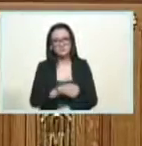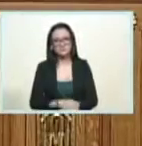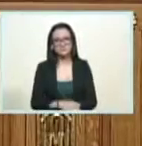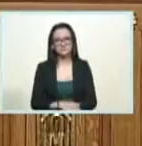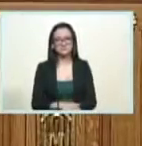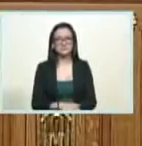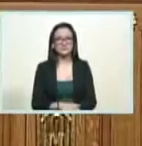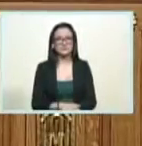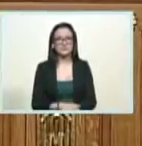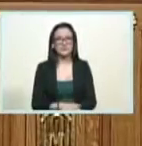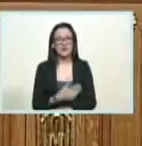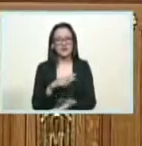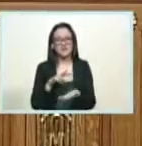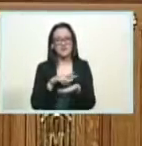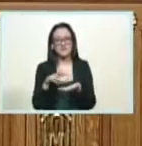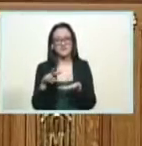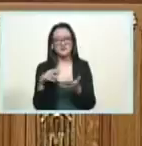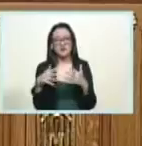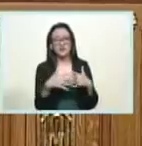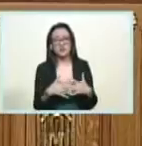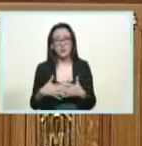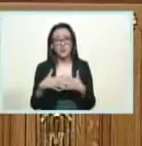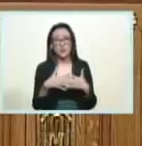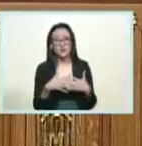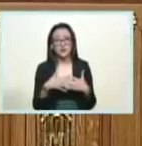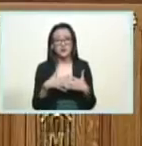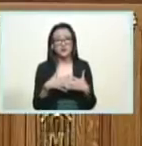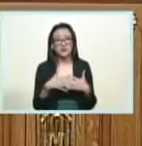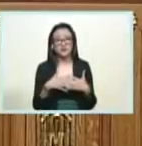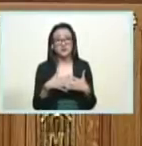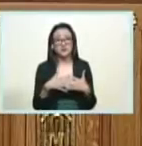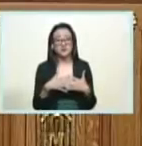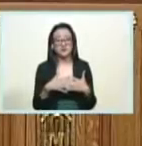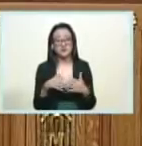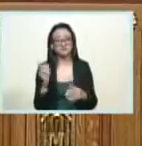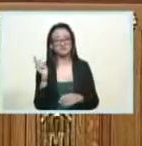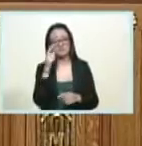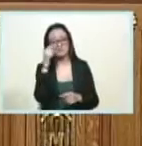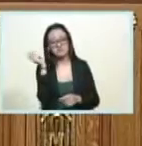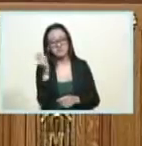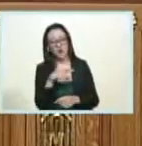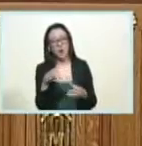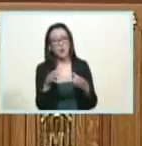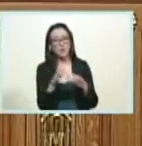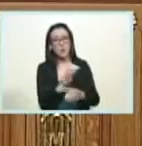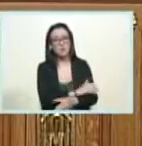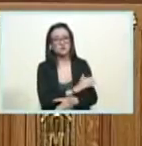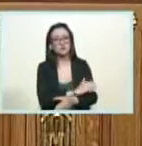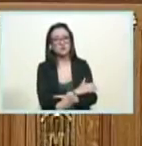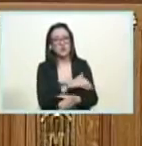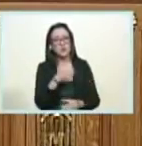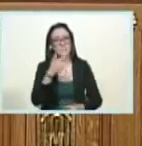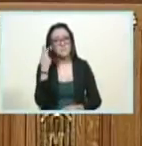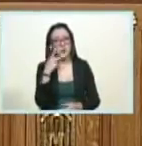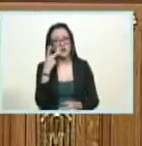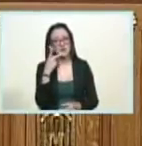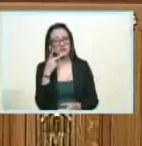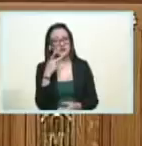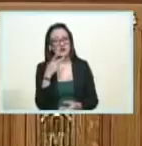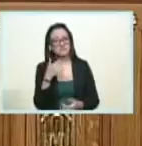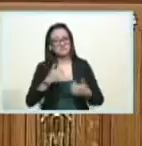prefirió la visa gringa que su partido Acción Democrática y que la candidatura